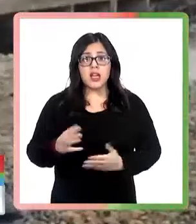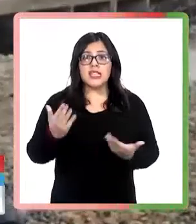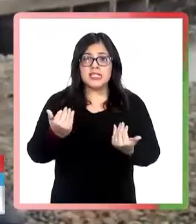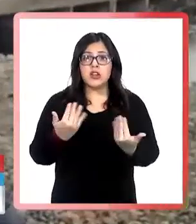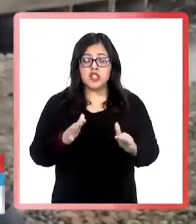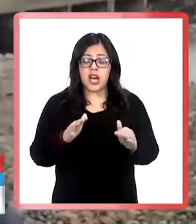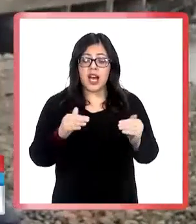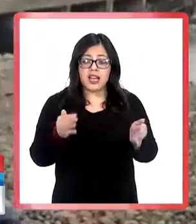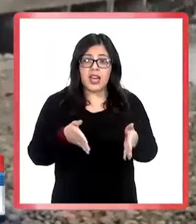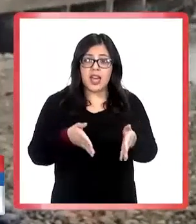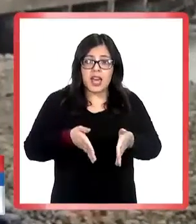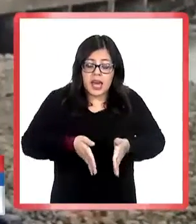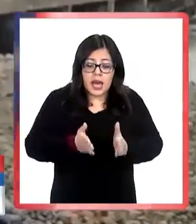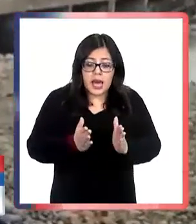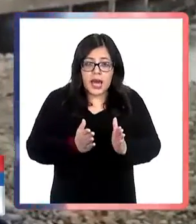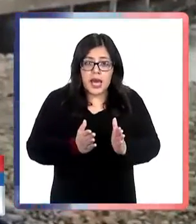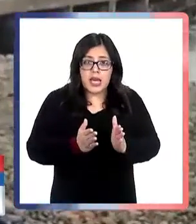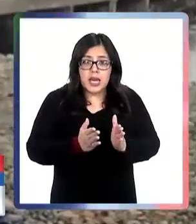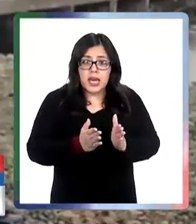posteriormente se va